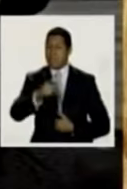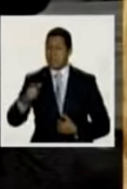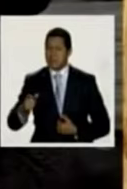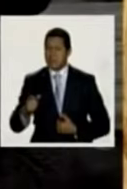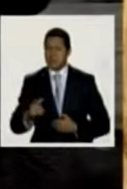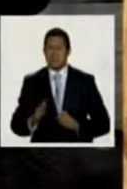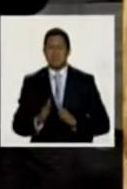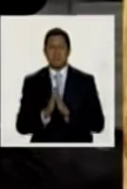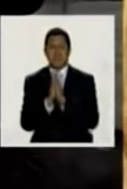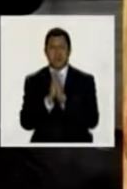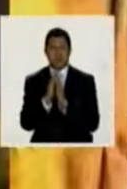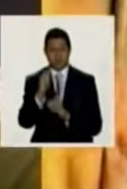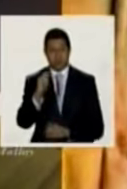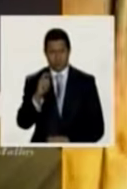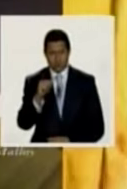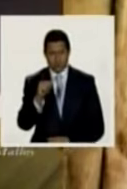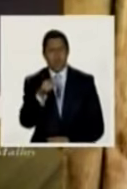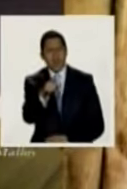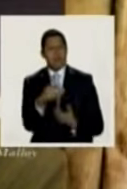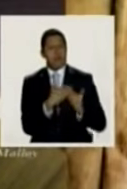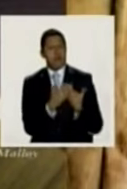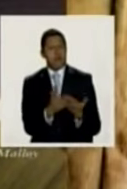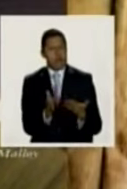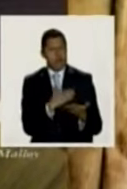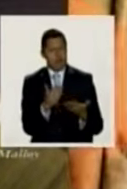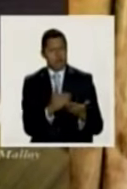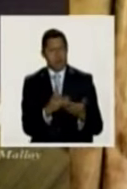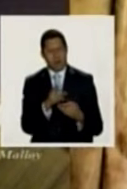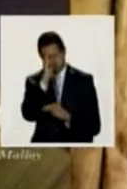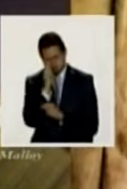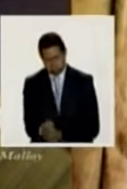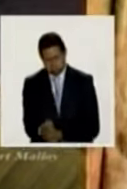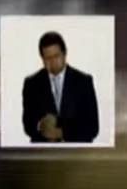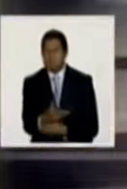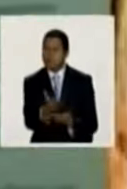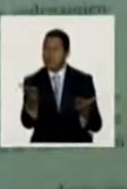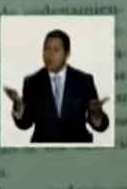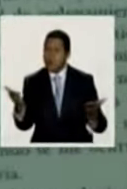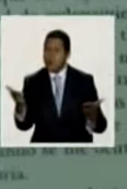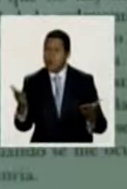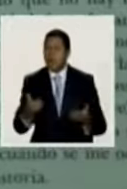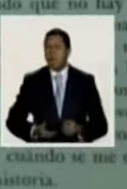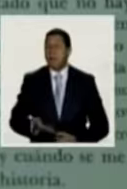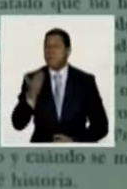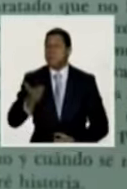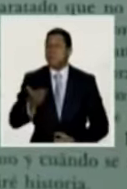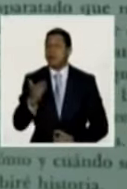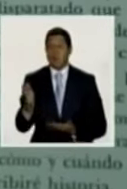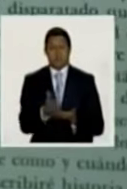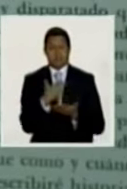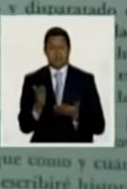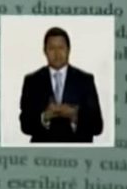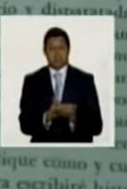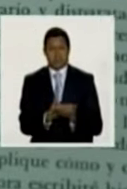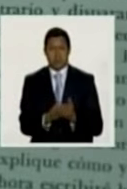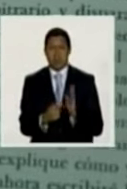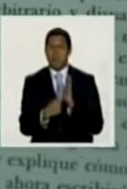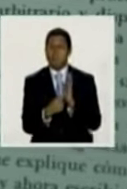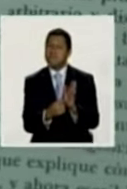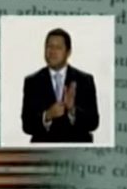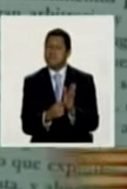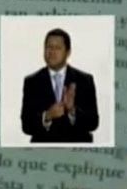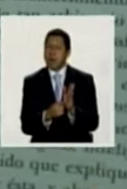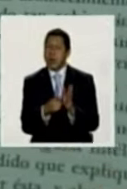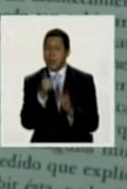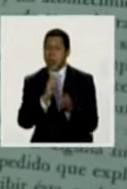por Santos Luzardo. Esta novela lo llevaría al reconocimiento público, fue la más exitosa de sus obras y al publicarse